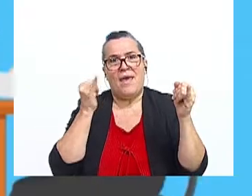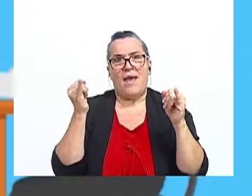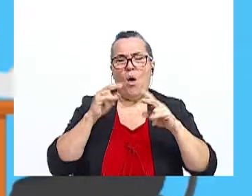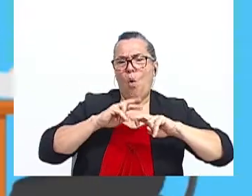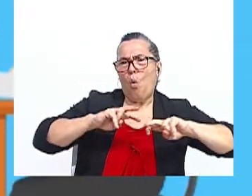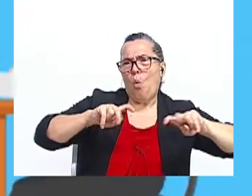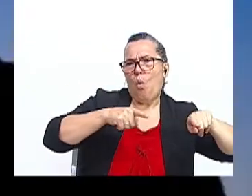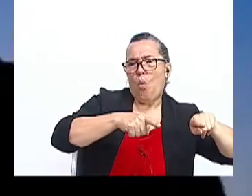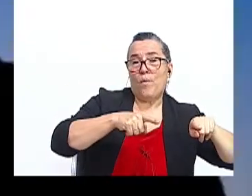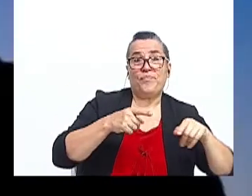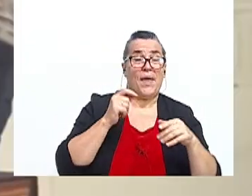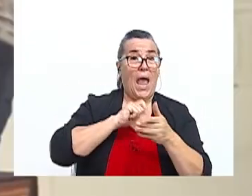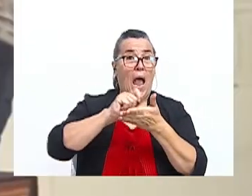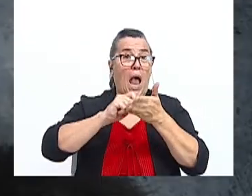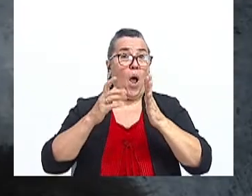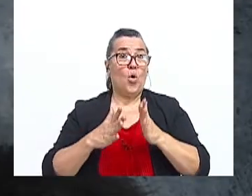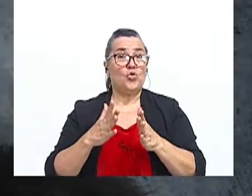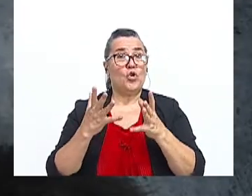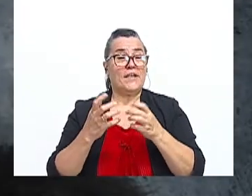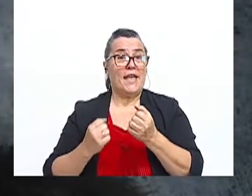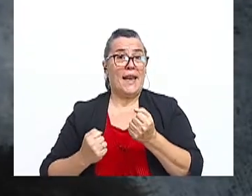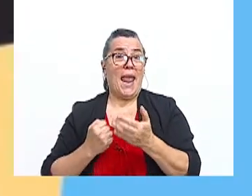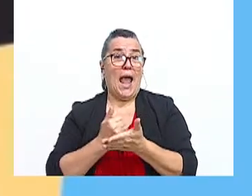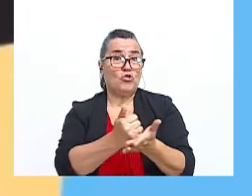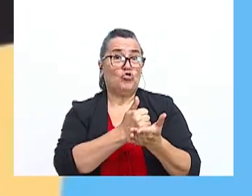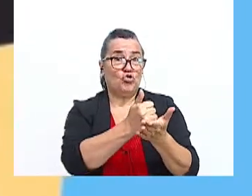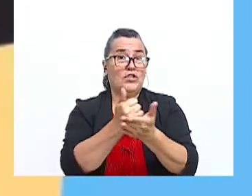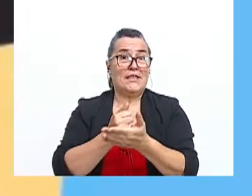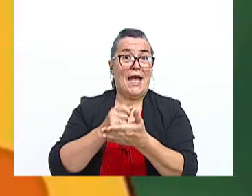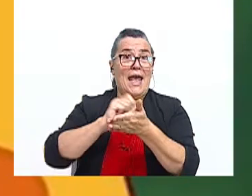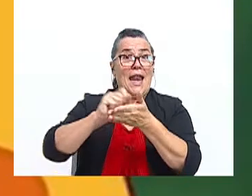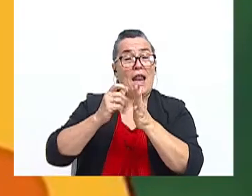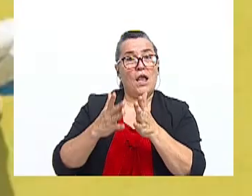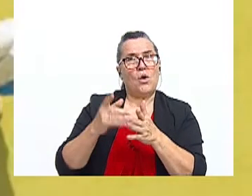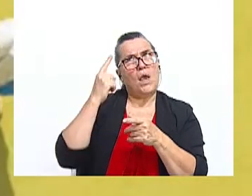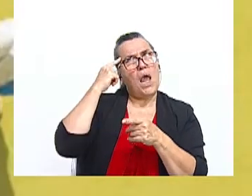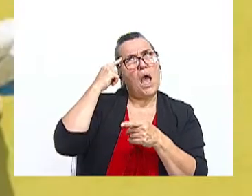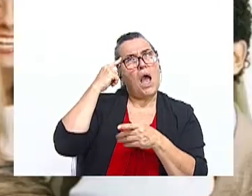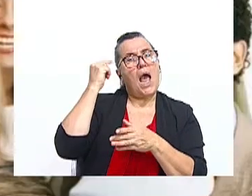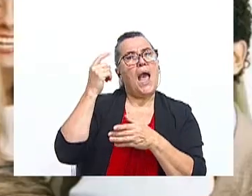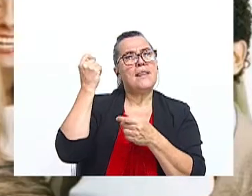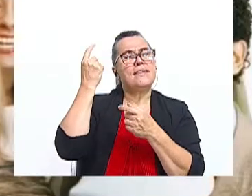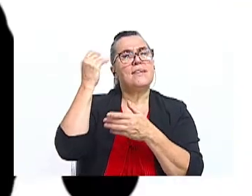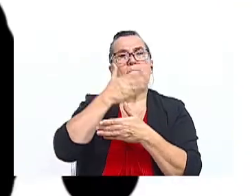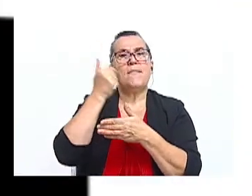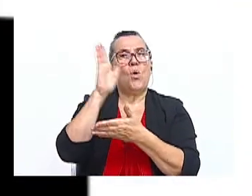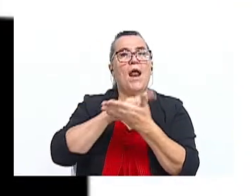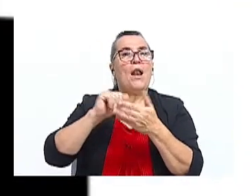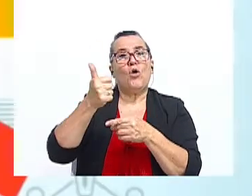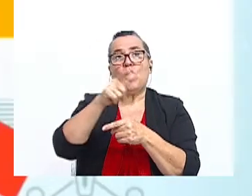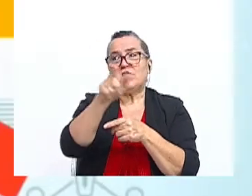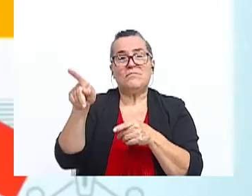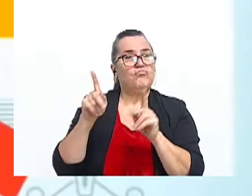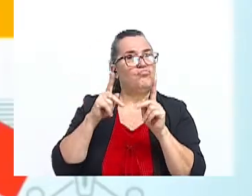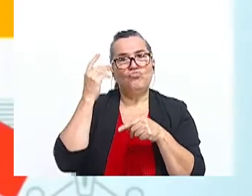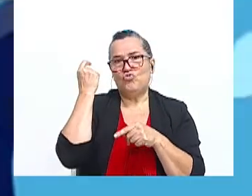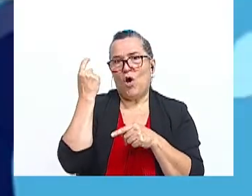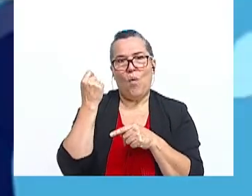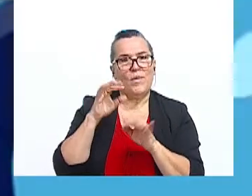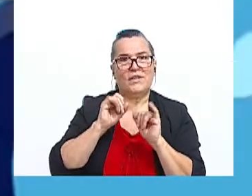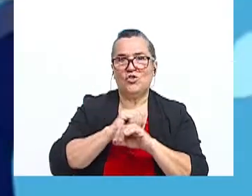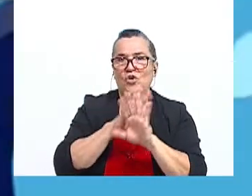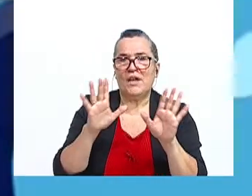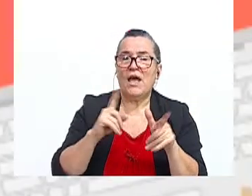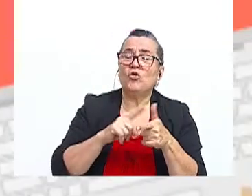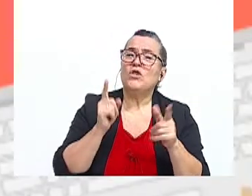autor se propone ayudar al lector que tuvo en mente comprender mejor algo que la mayoría de la gente no ha comprendido claramente.